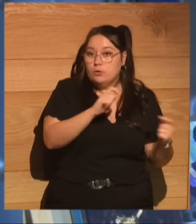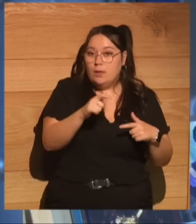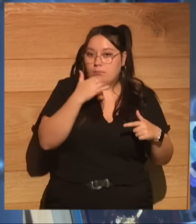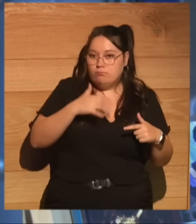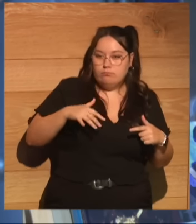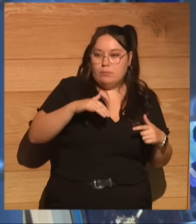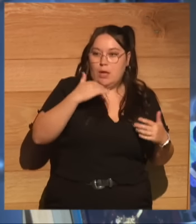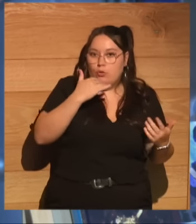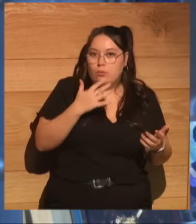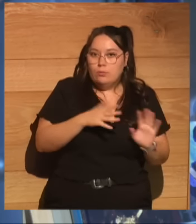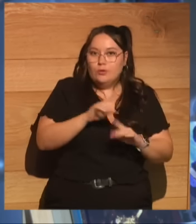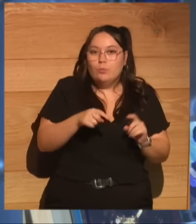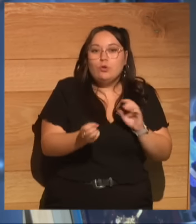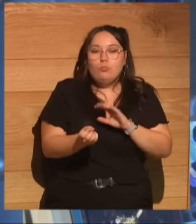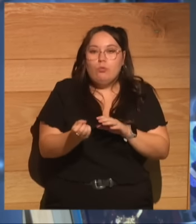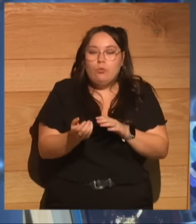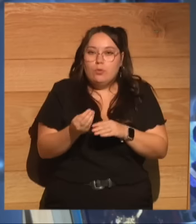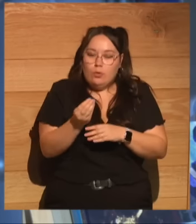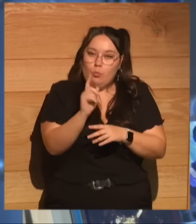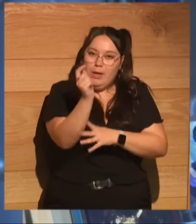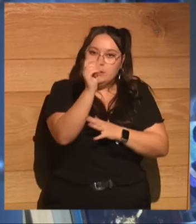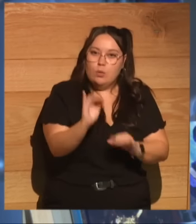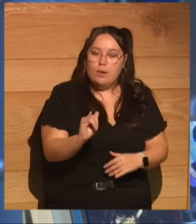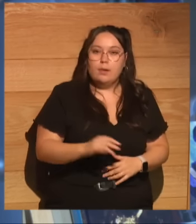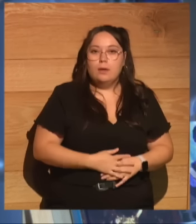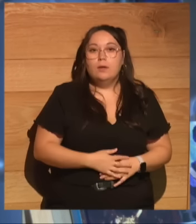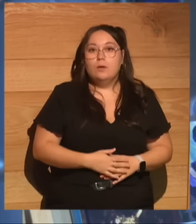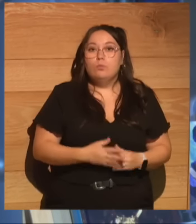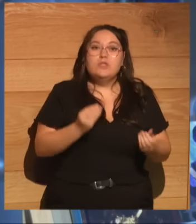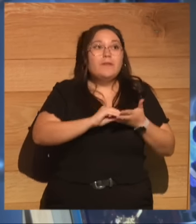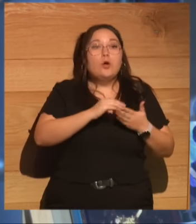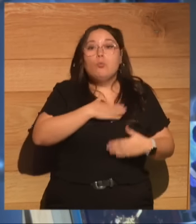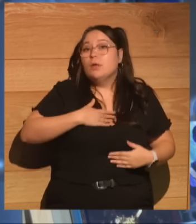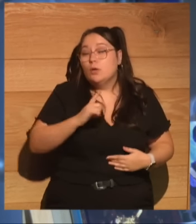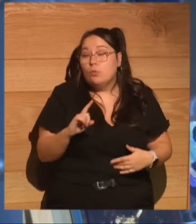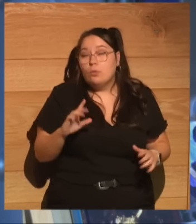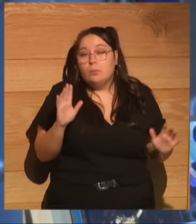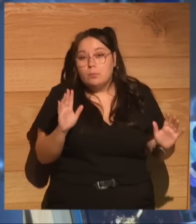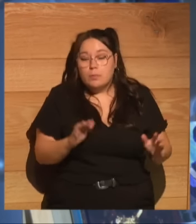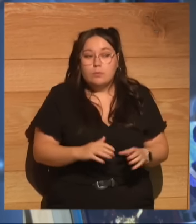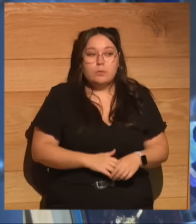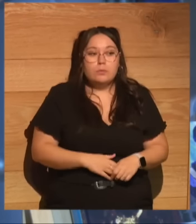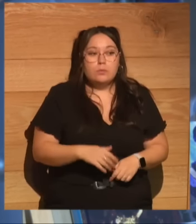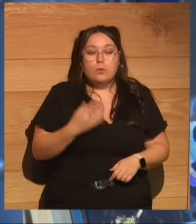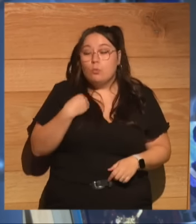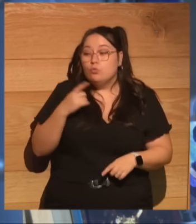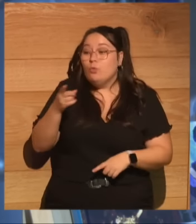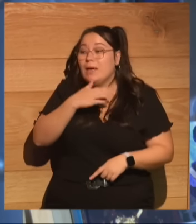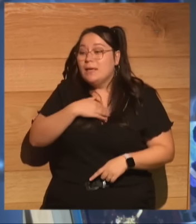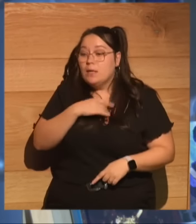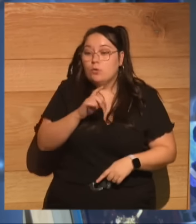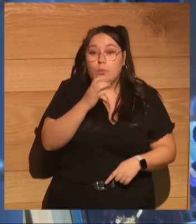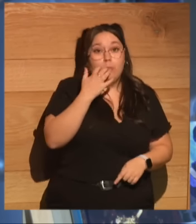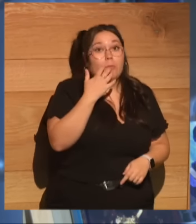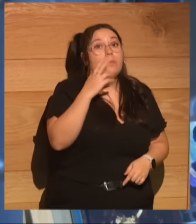sitio, generalmente florece. Muchas veces no cuando uno pretende, claro. Muchas veces no... Cuando te convenía a ti. Muchas veces mira,